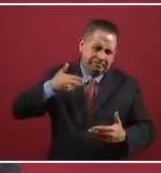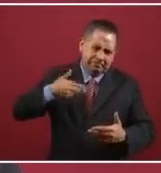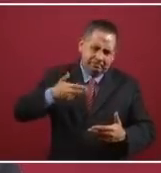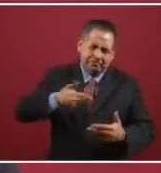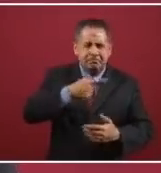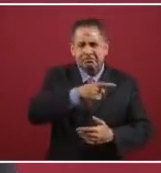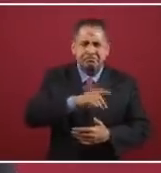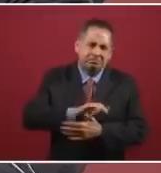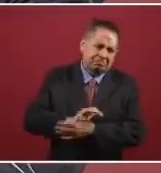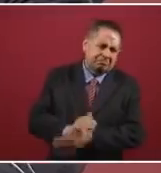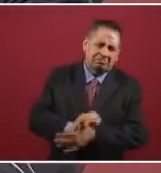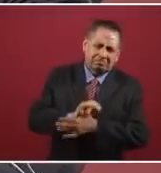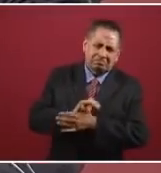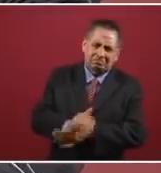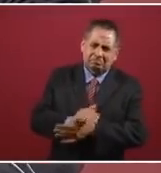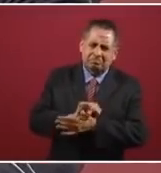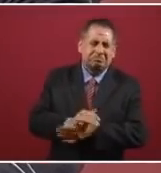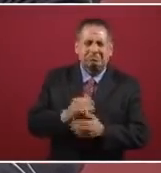discriminación,